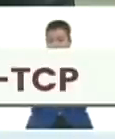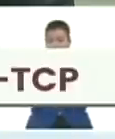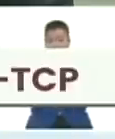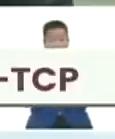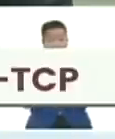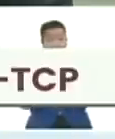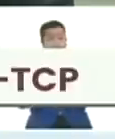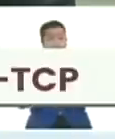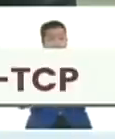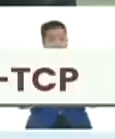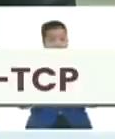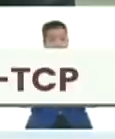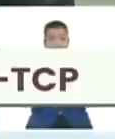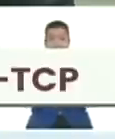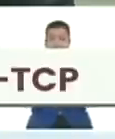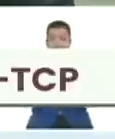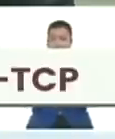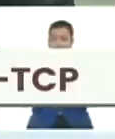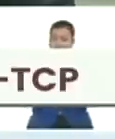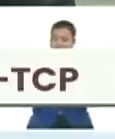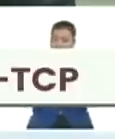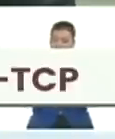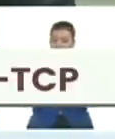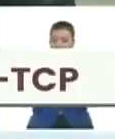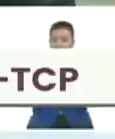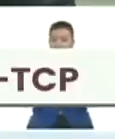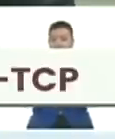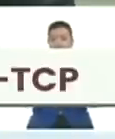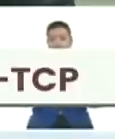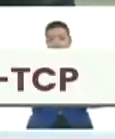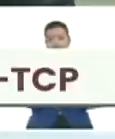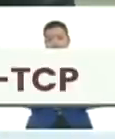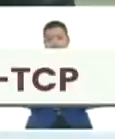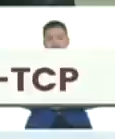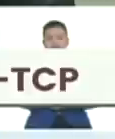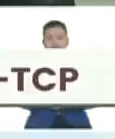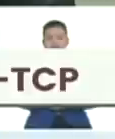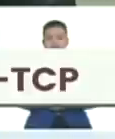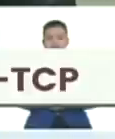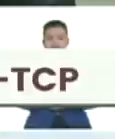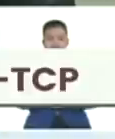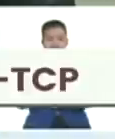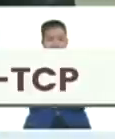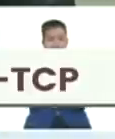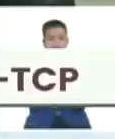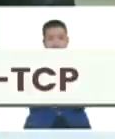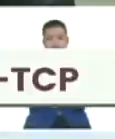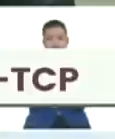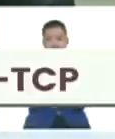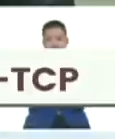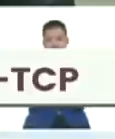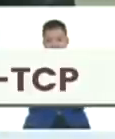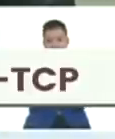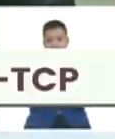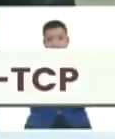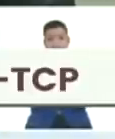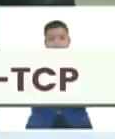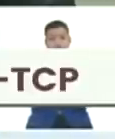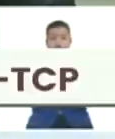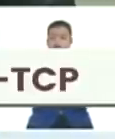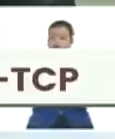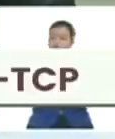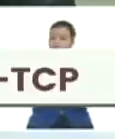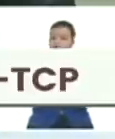para las relaciones con a los países amigos. Es por eso que hago un llamado a los miembros